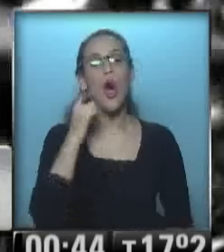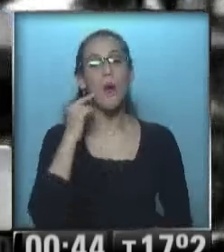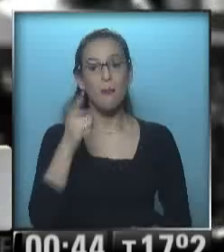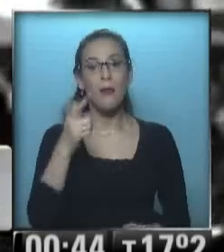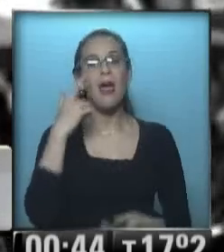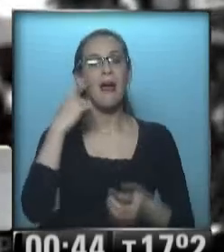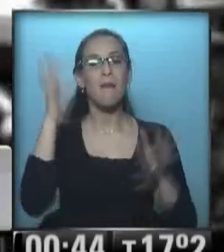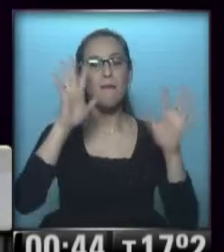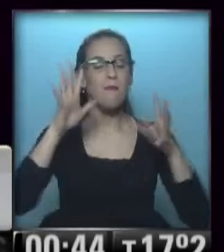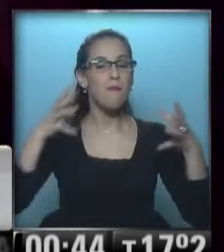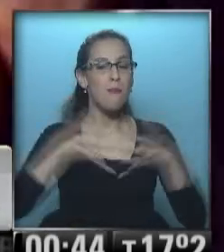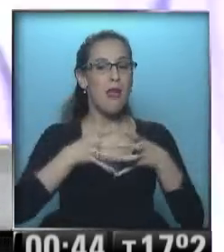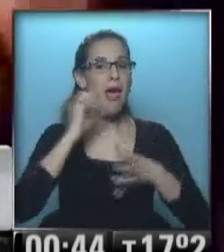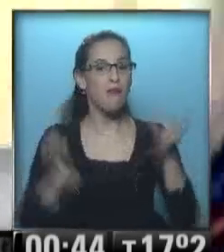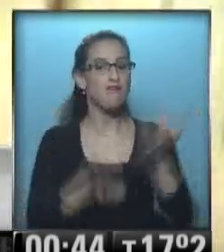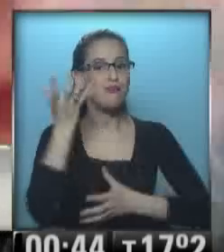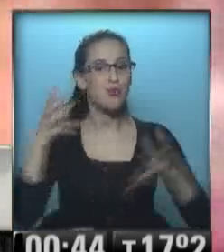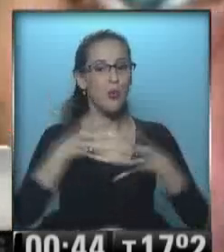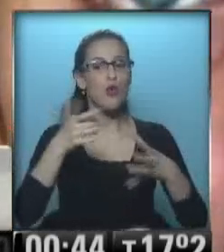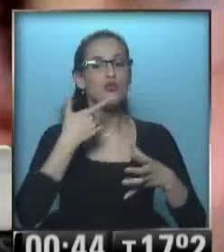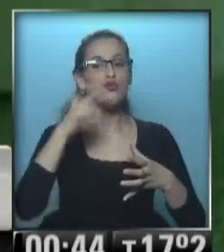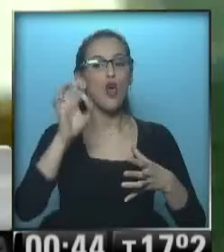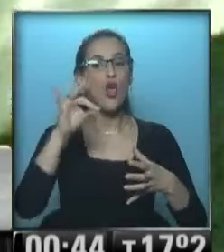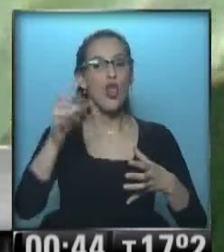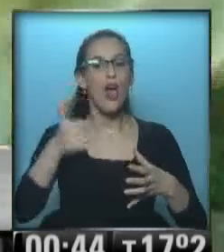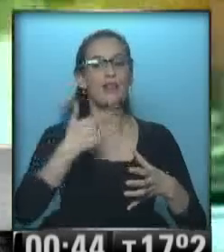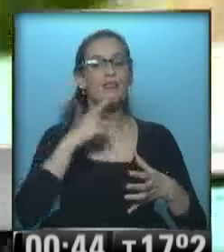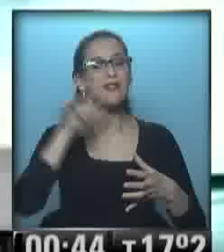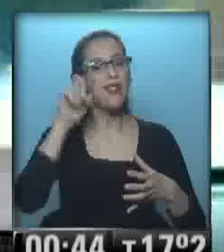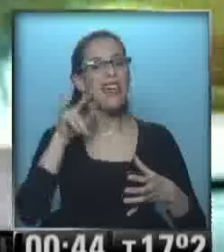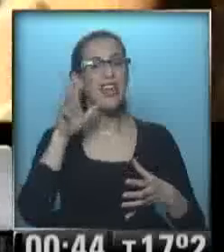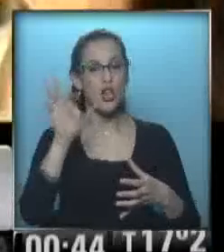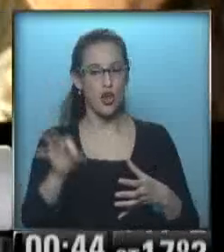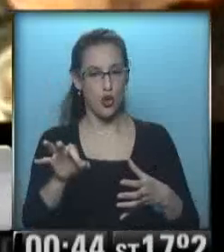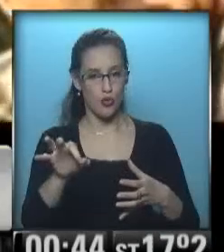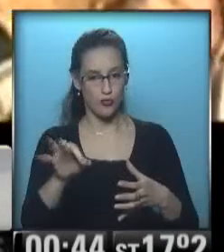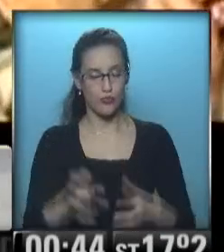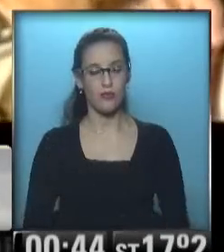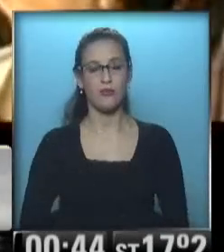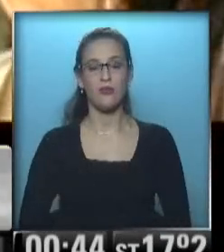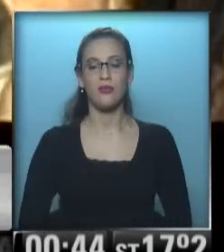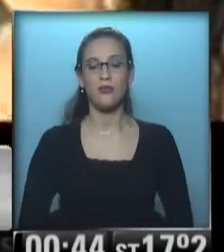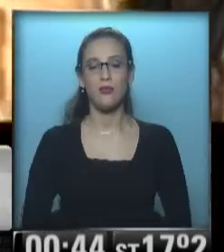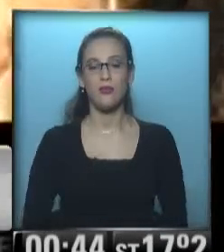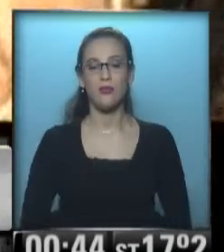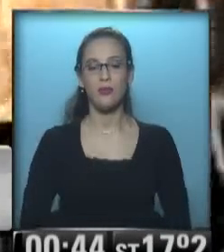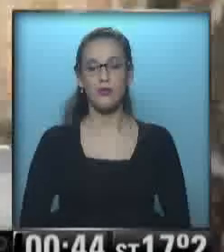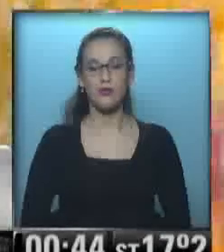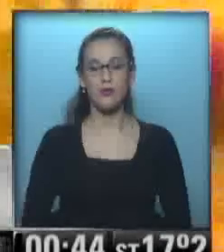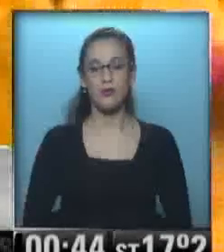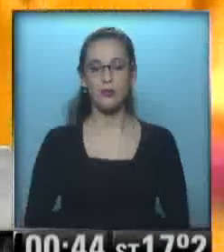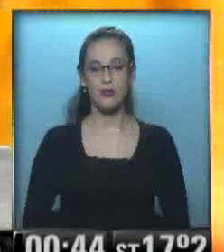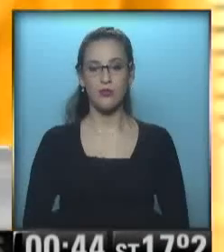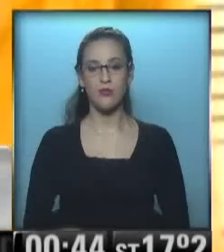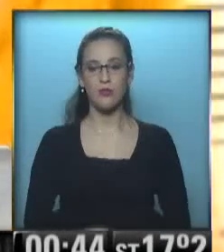Soda Stereo, que se completa con el baterista Charlie Alberti. Desde el principio, fue un